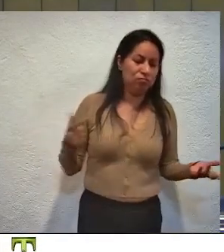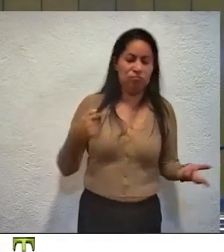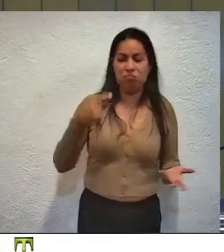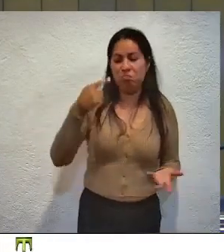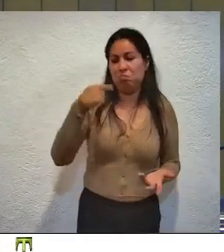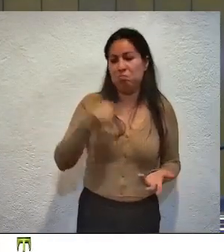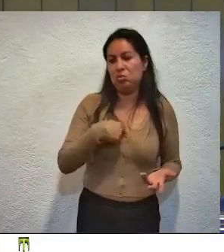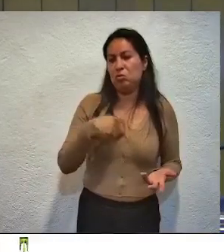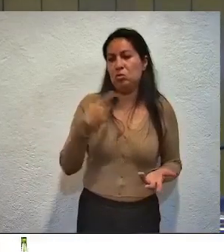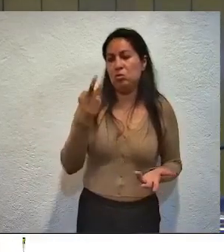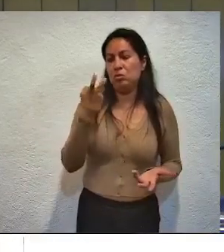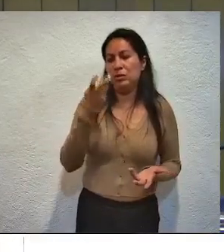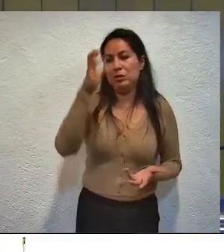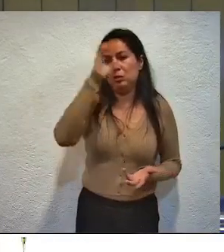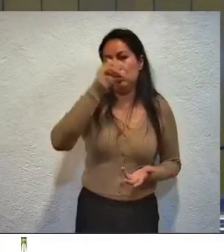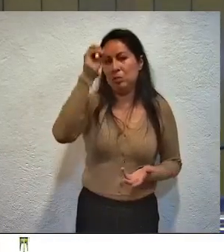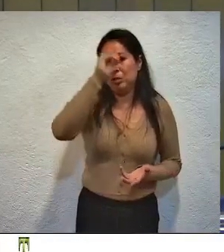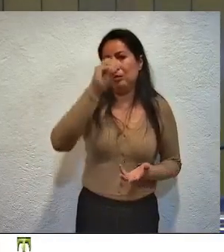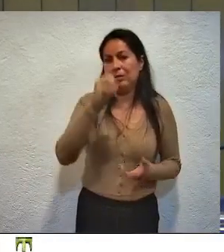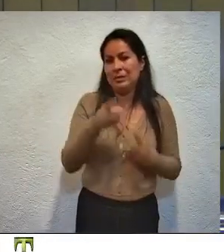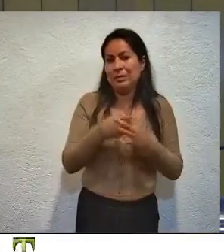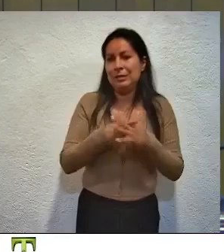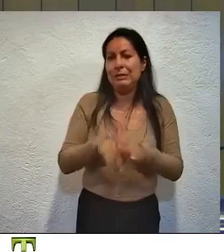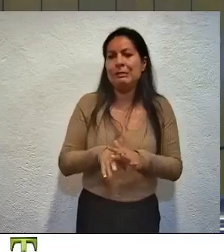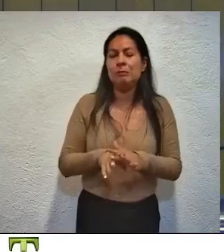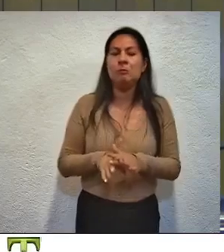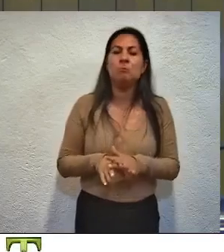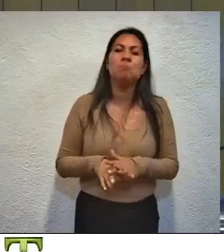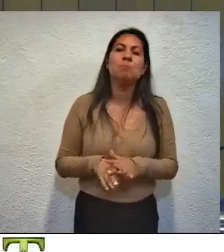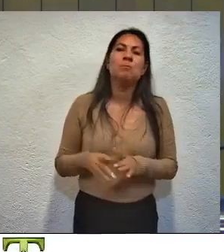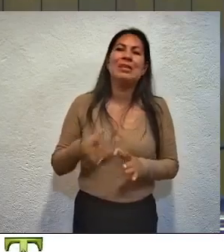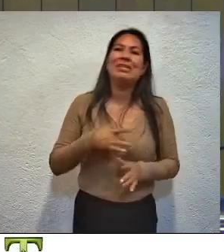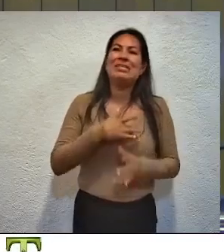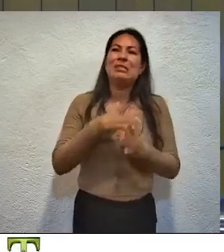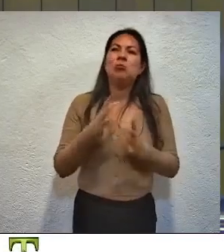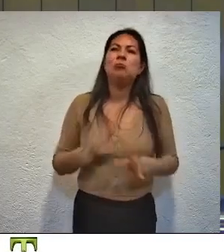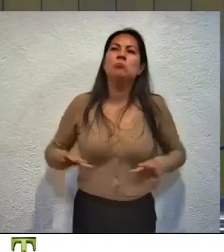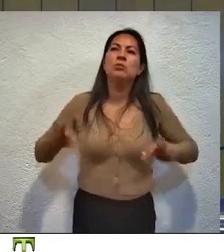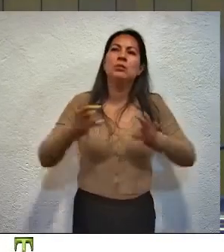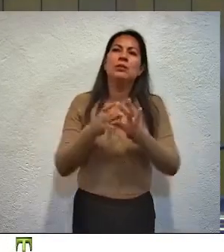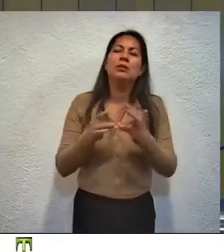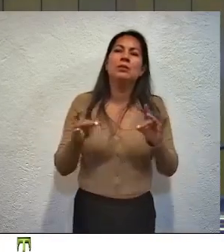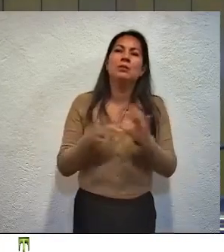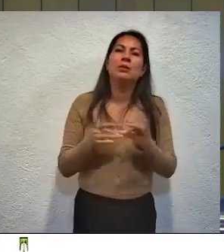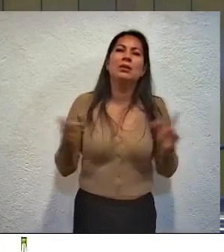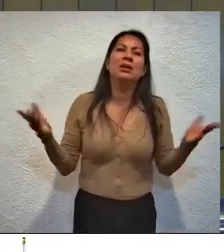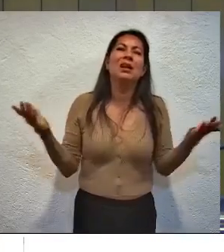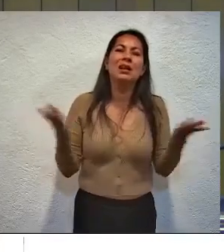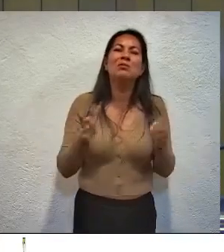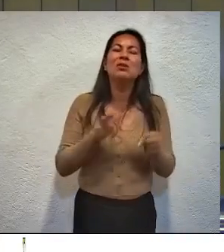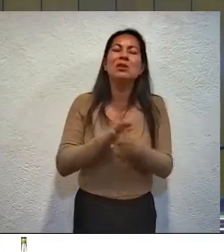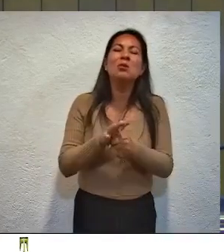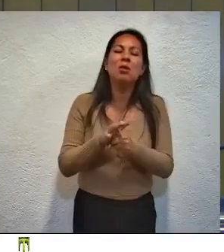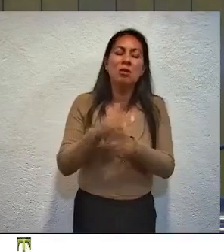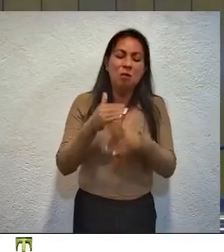yo con estos comentarios iniciales me parece importante señalar que nos situemos en qué